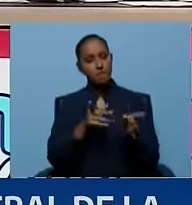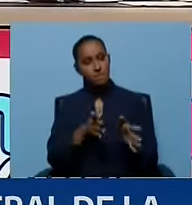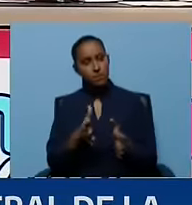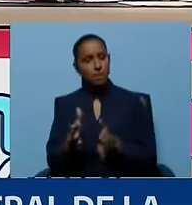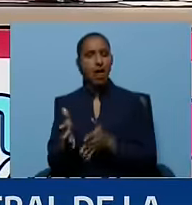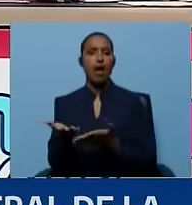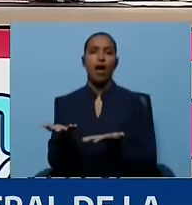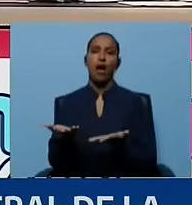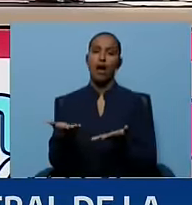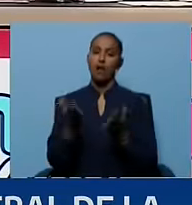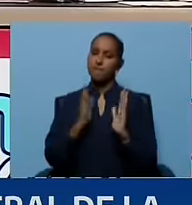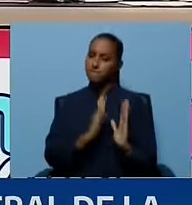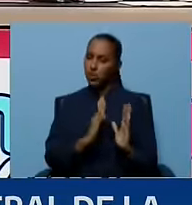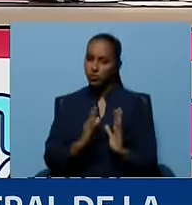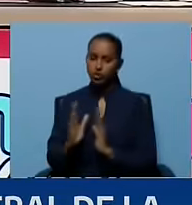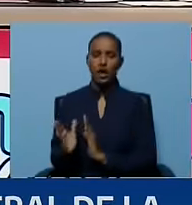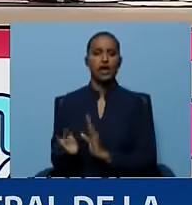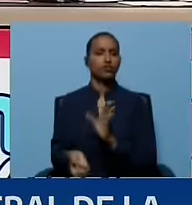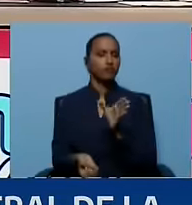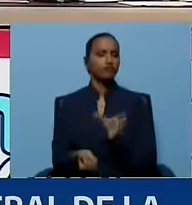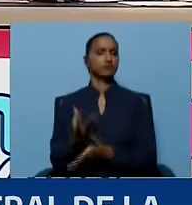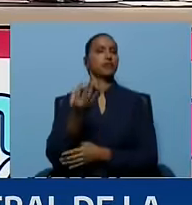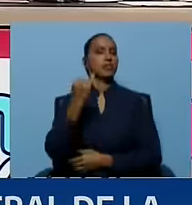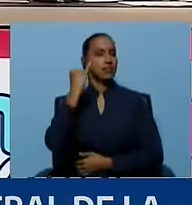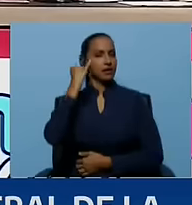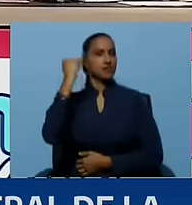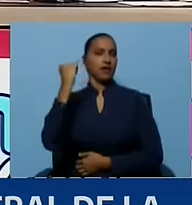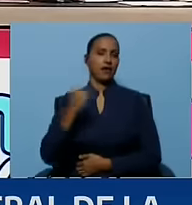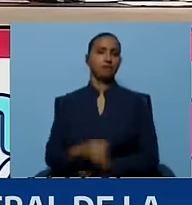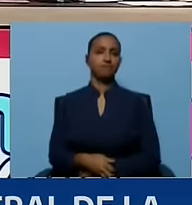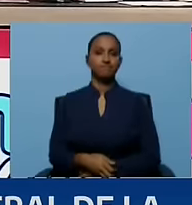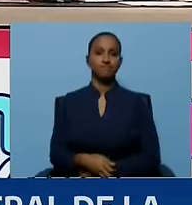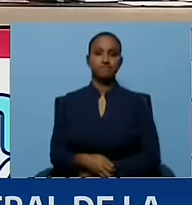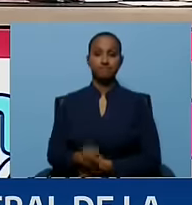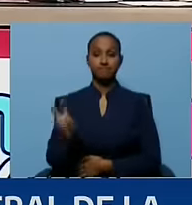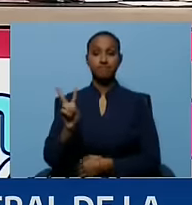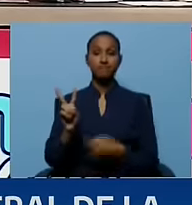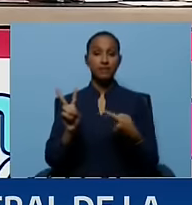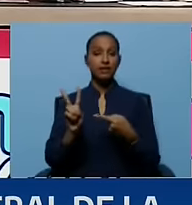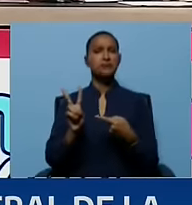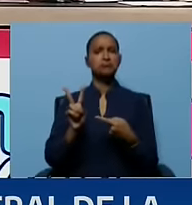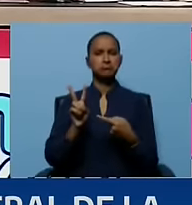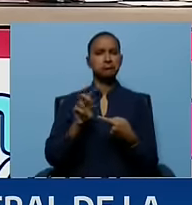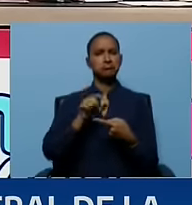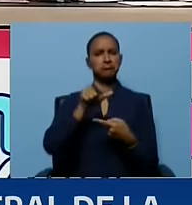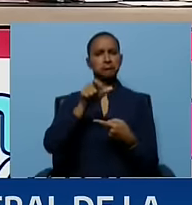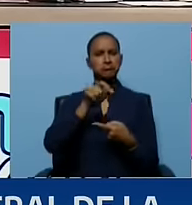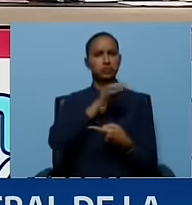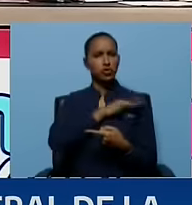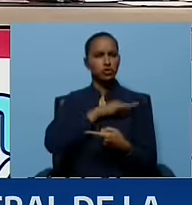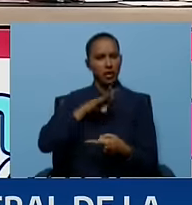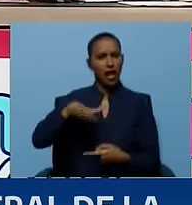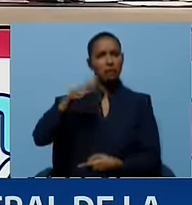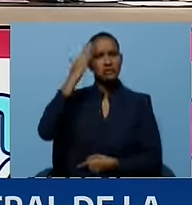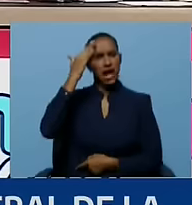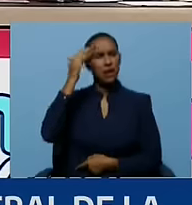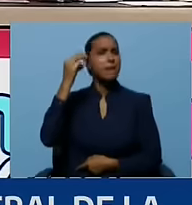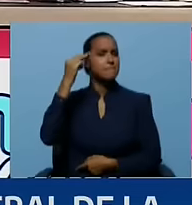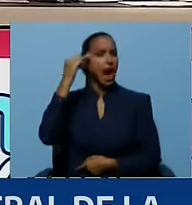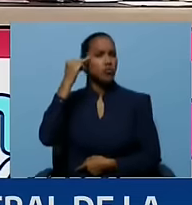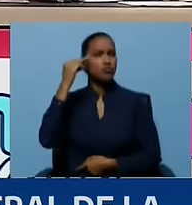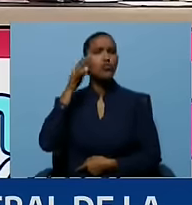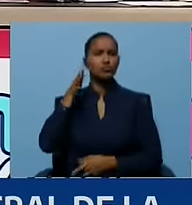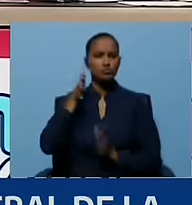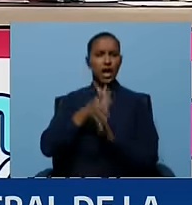de implementación de la propuesta. Y Venezuela ha llegado a un punto de madurez, Ángel, Delcy, a